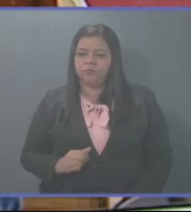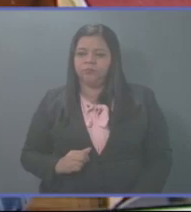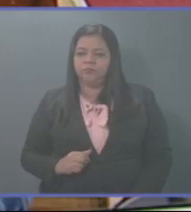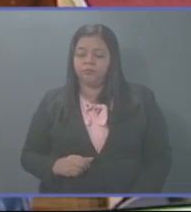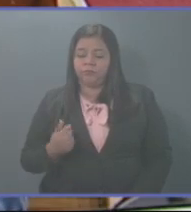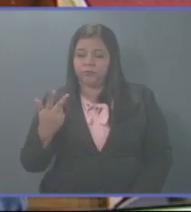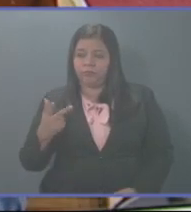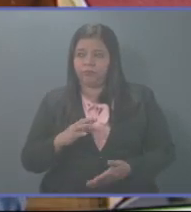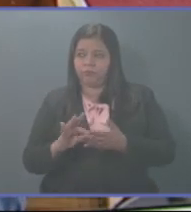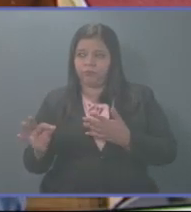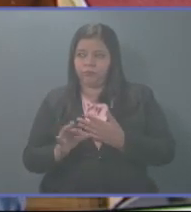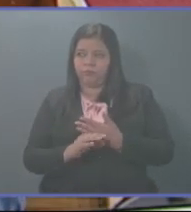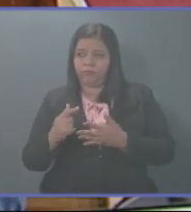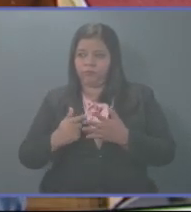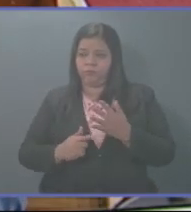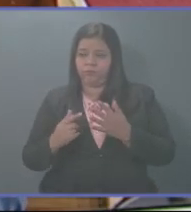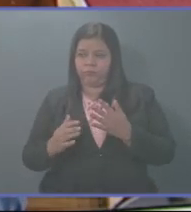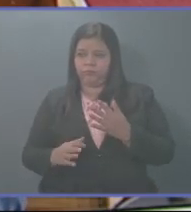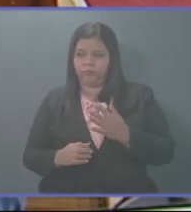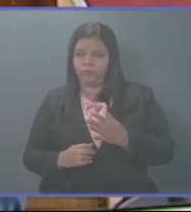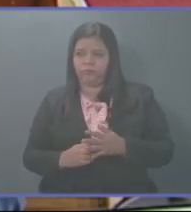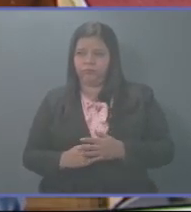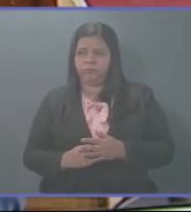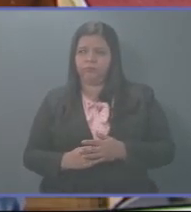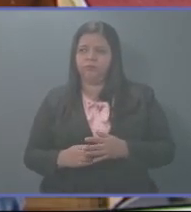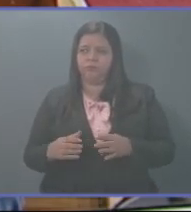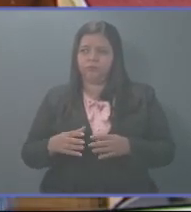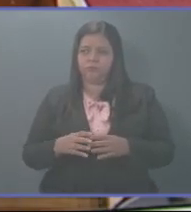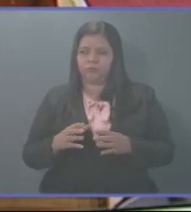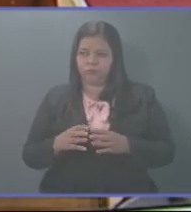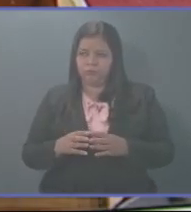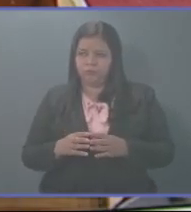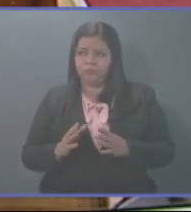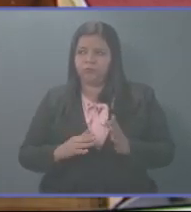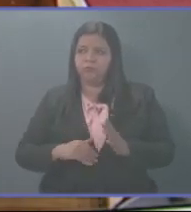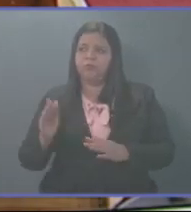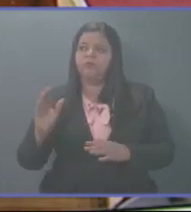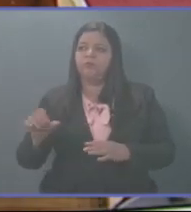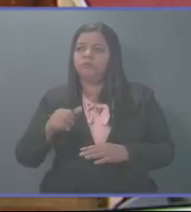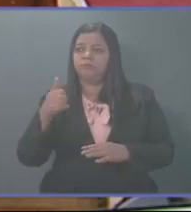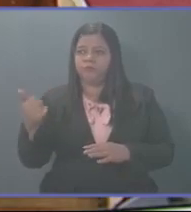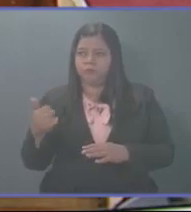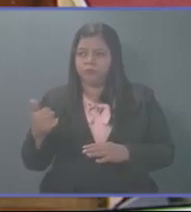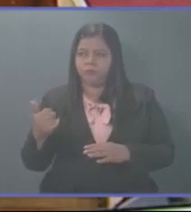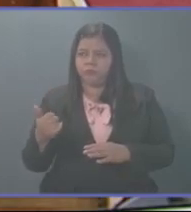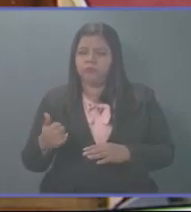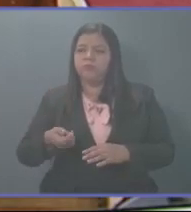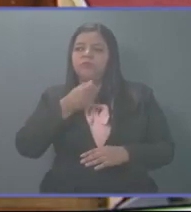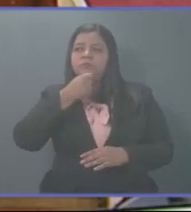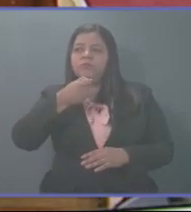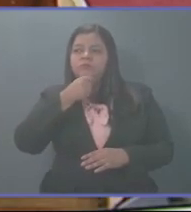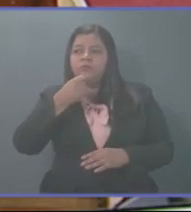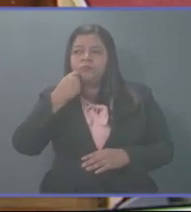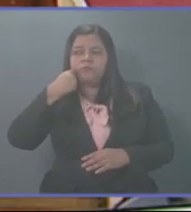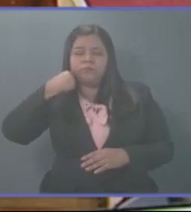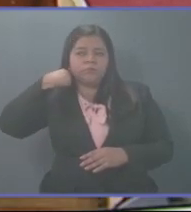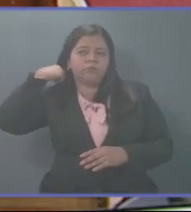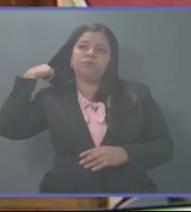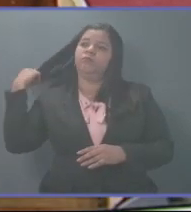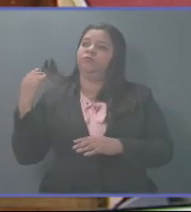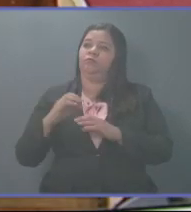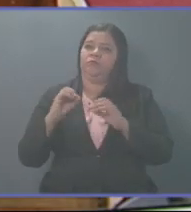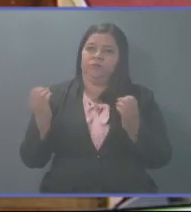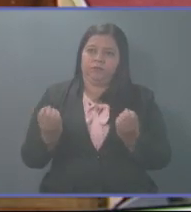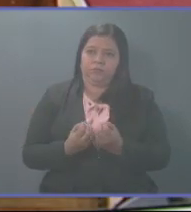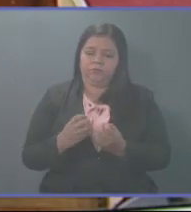3 proyectos de ley que fueron presentados inicialmente a la comisión, más una serie de insumos aportados por organismos de la sociedad